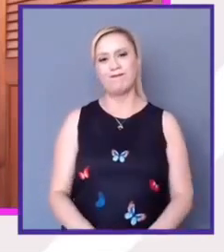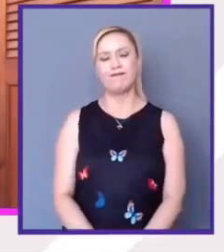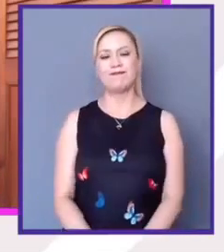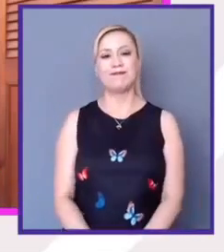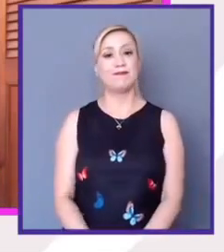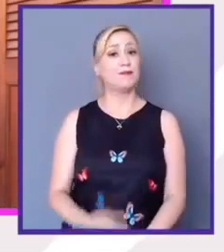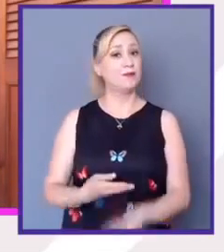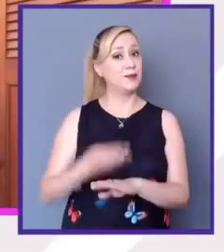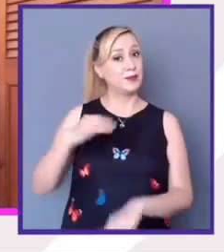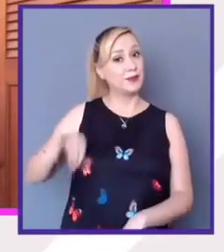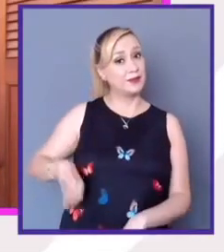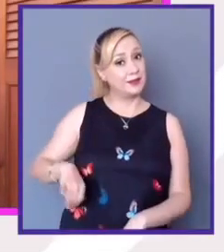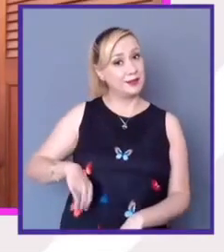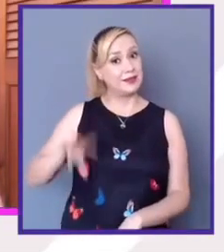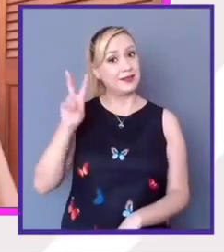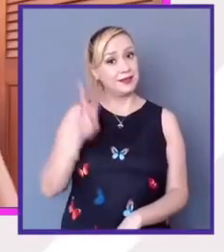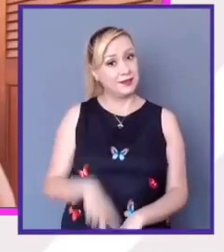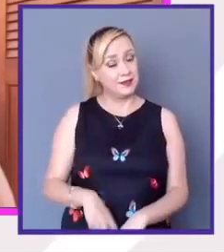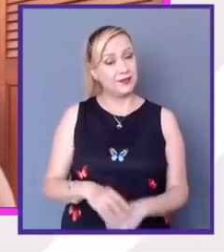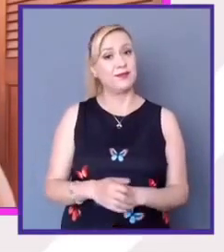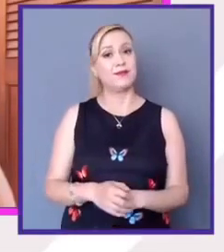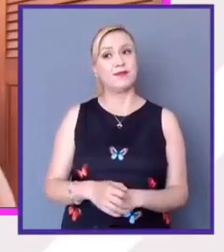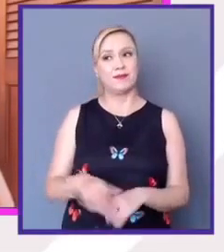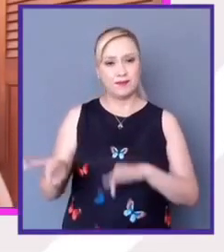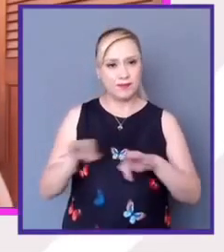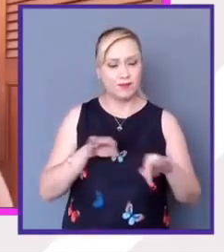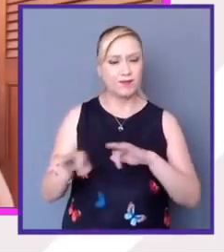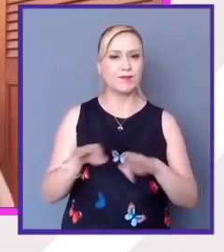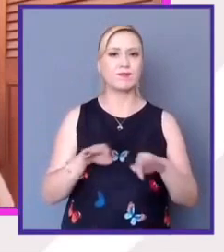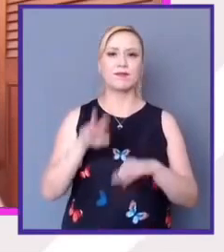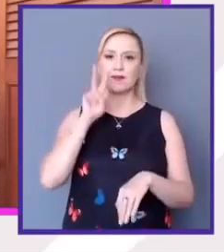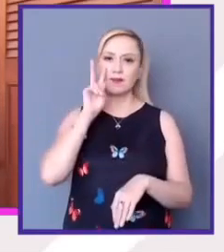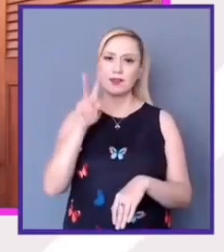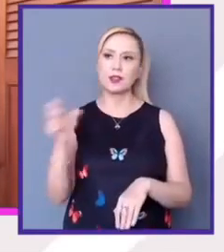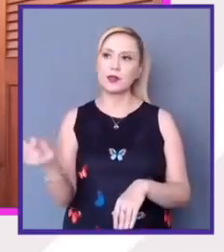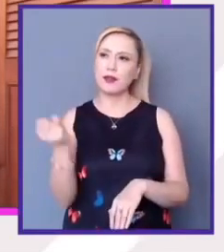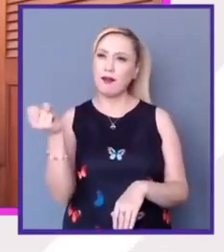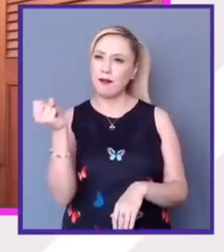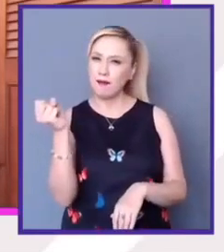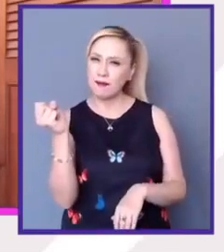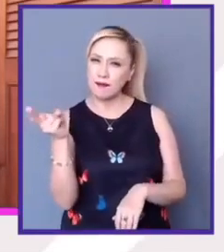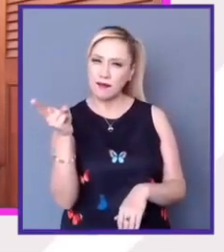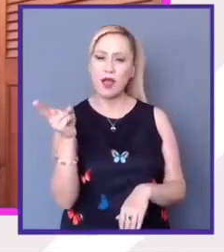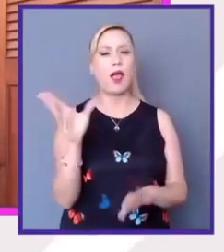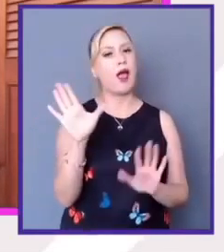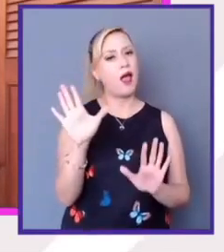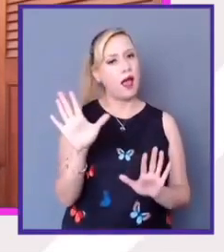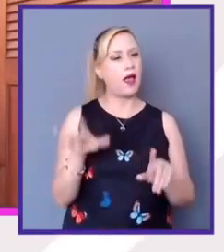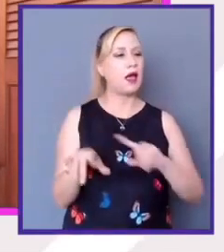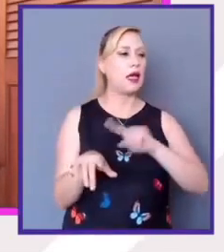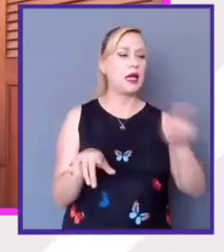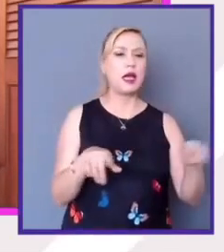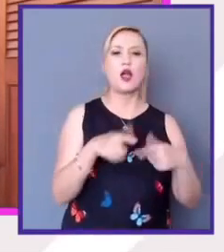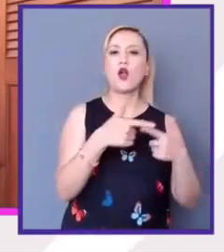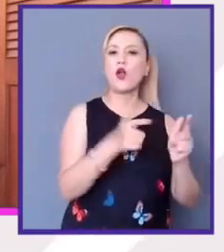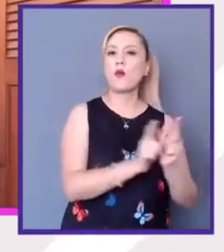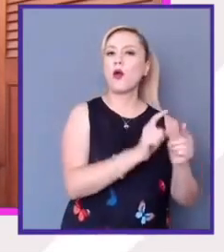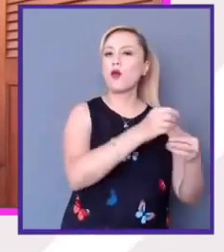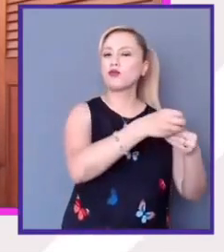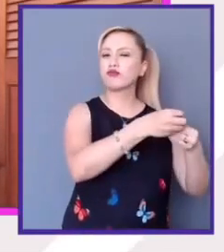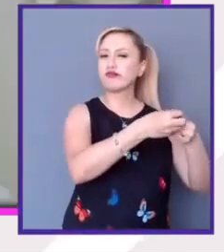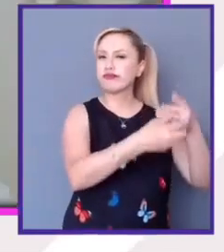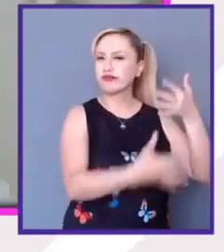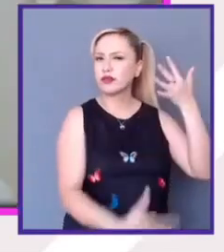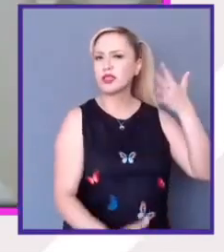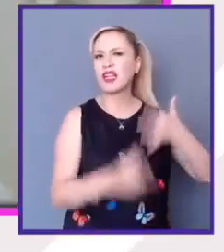interesante lo que comentas. Me quedo con trabajar con privilegios y tener una mirada interseccional. Es muy importante ver las